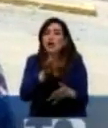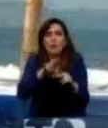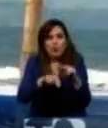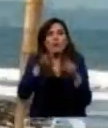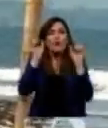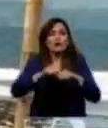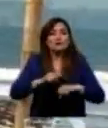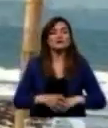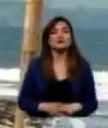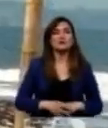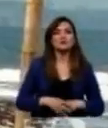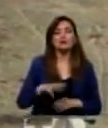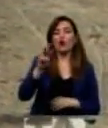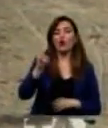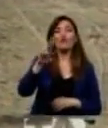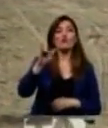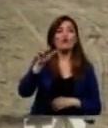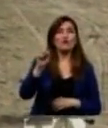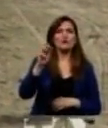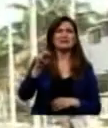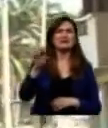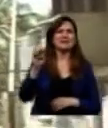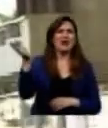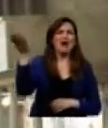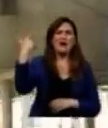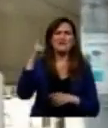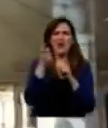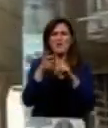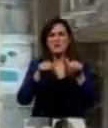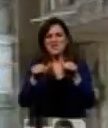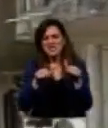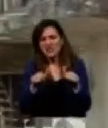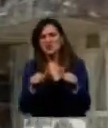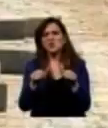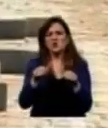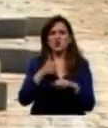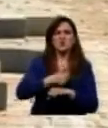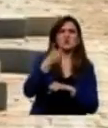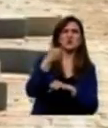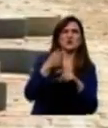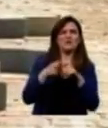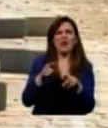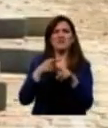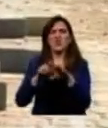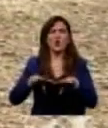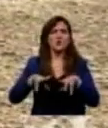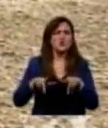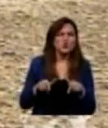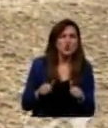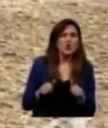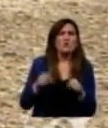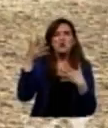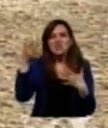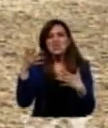se den. Huisne, por culpa de una historia de inconstantes cambios administrativos y de eternas administraciones, corrupción e